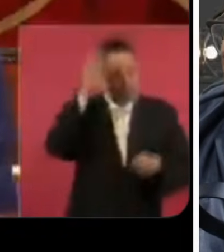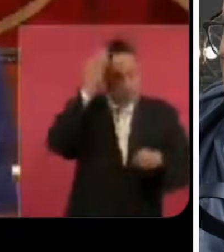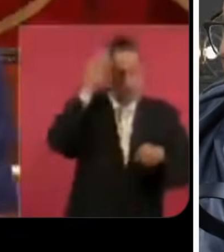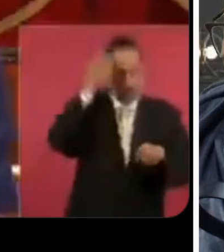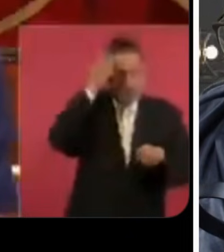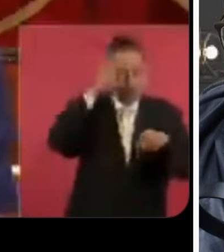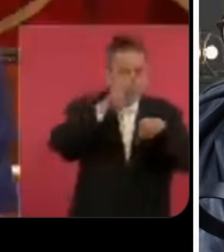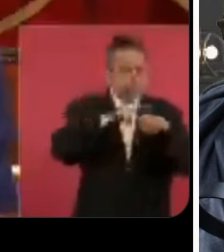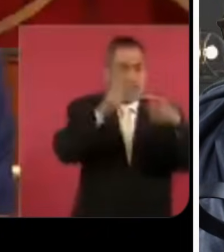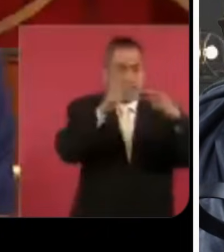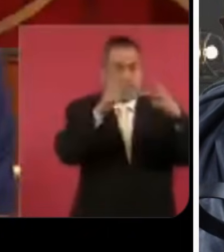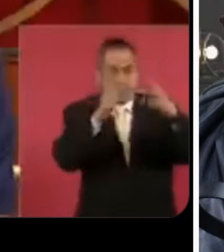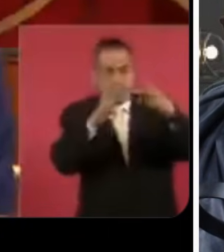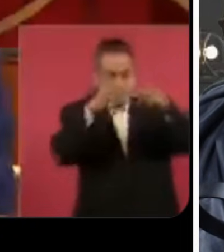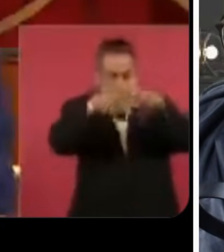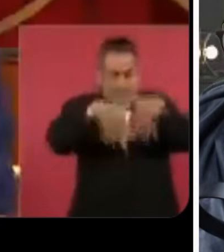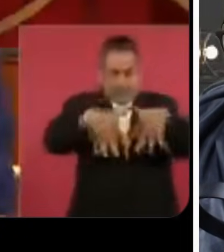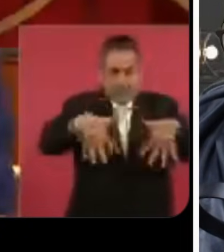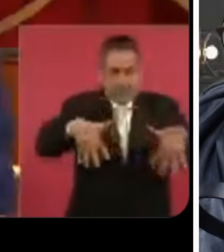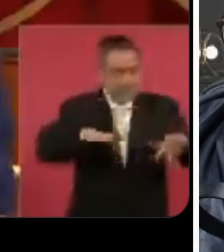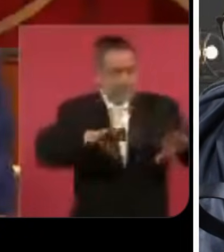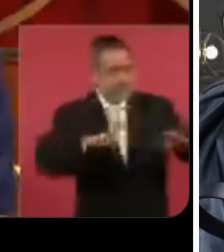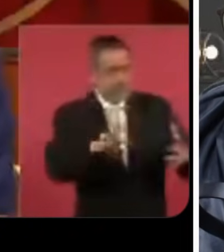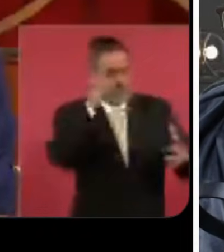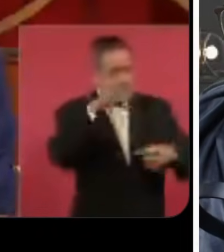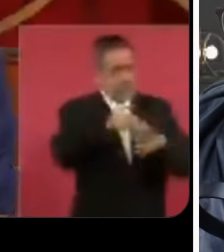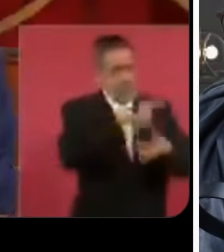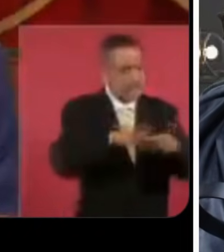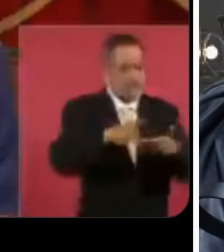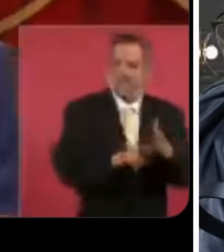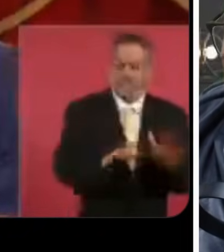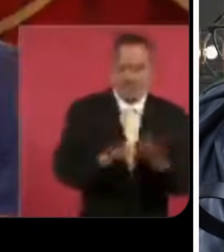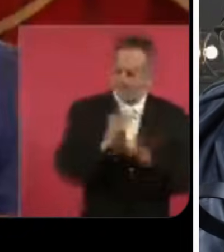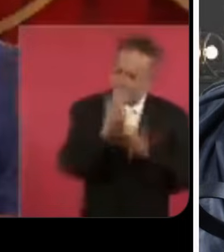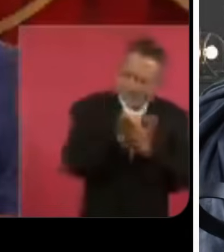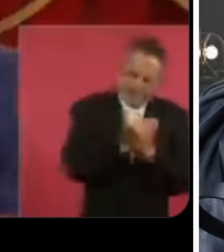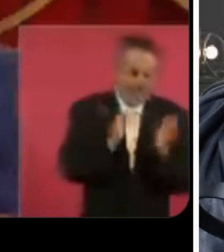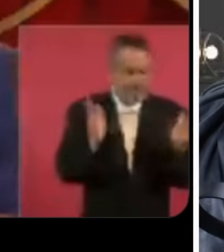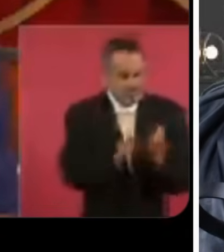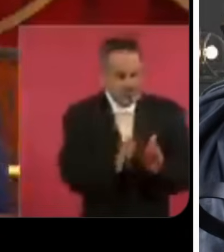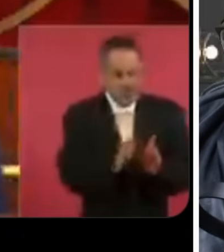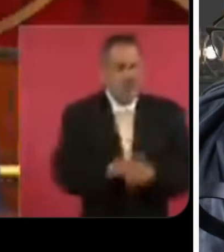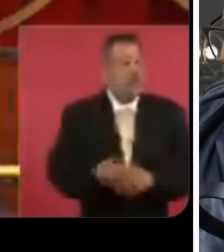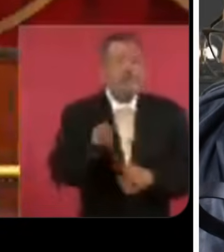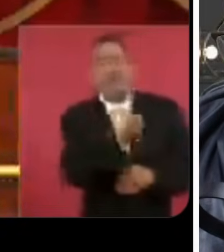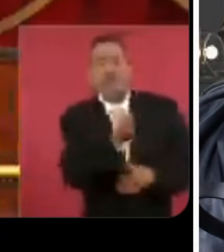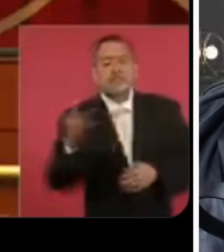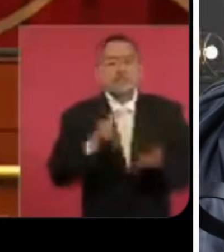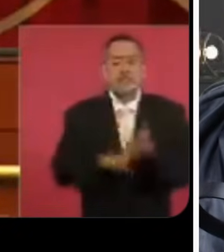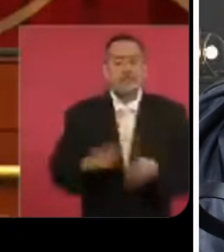para quitar los 200 plurinominales. Y es que cómo los va a quitar si hoy Alejandro